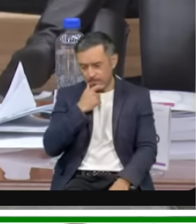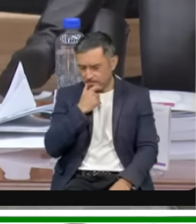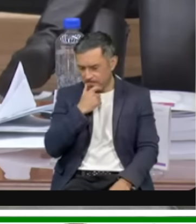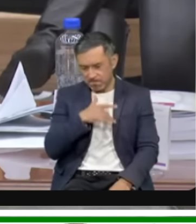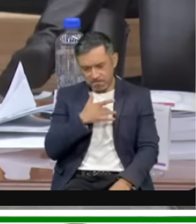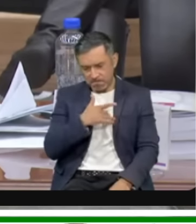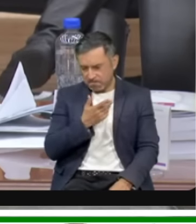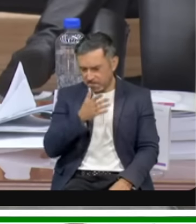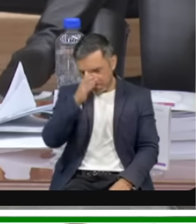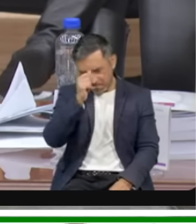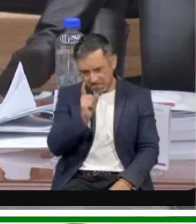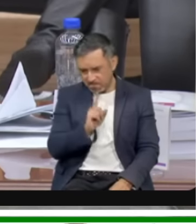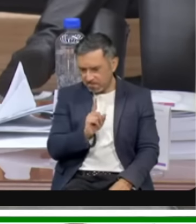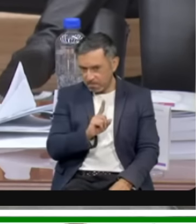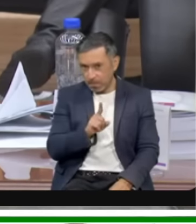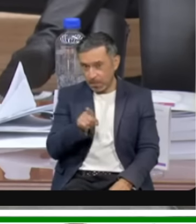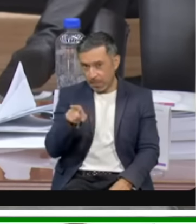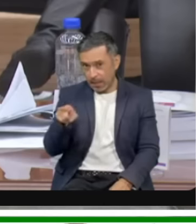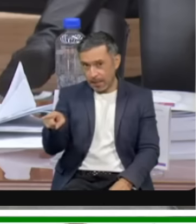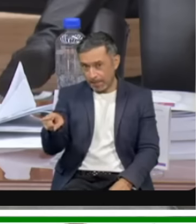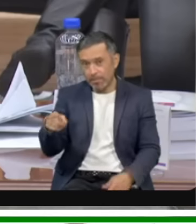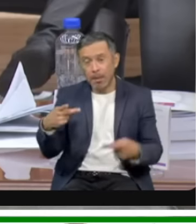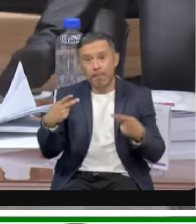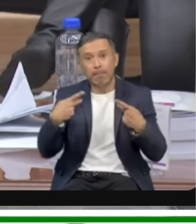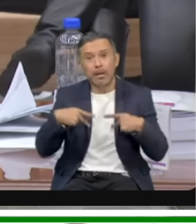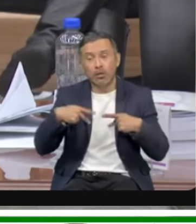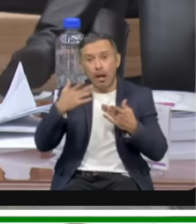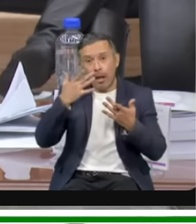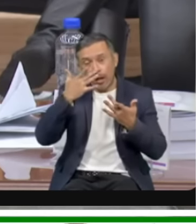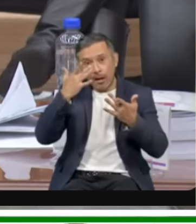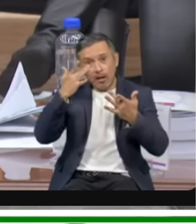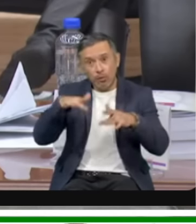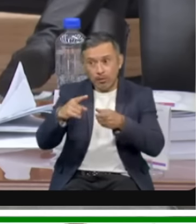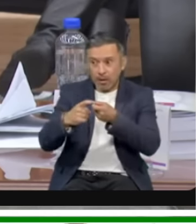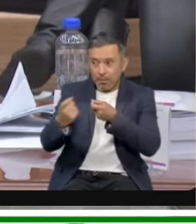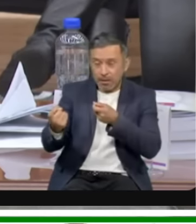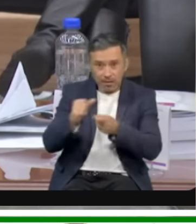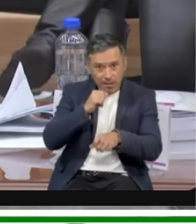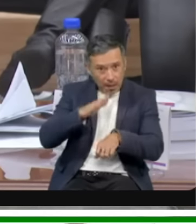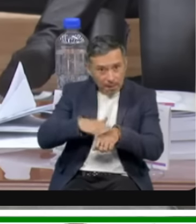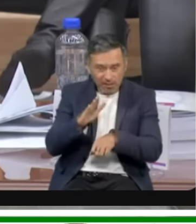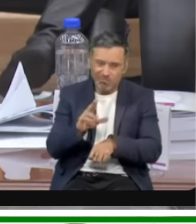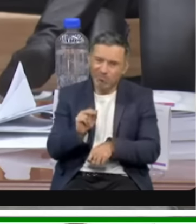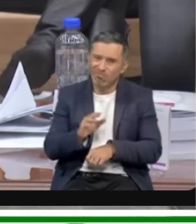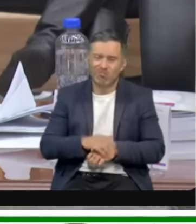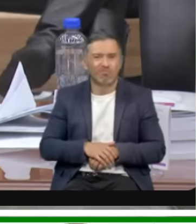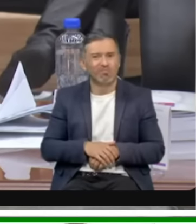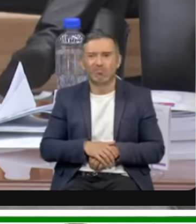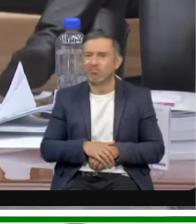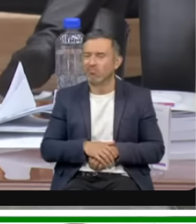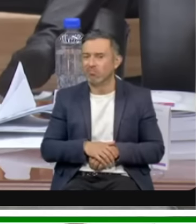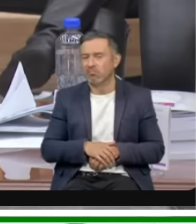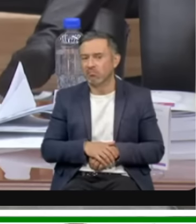que la persona se retire Ojalá y nos pudiera la